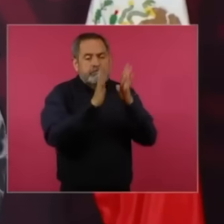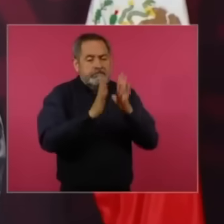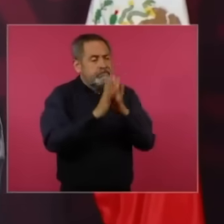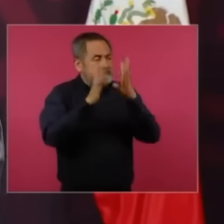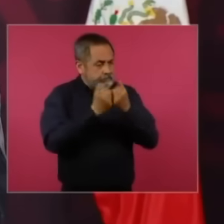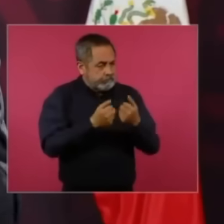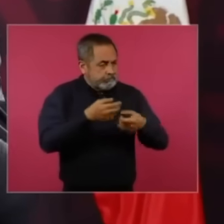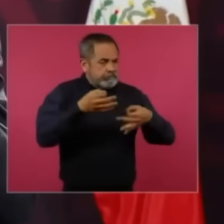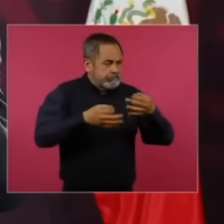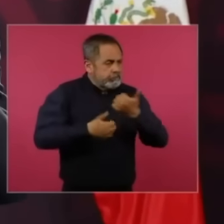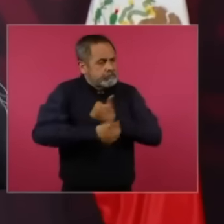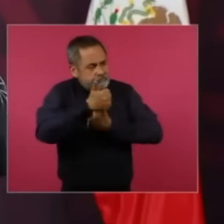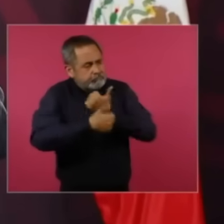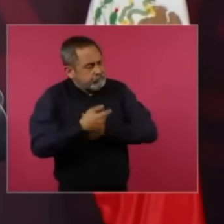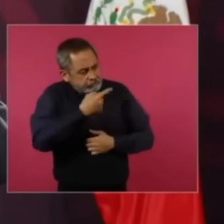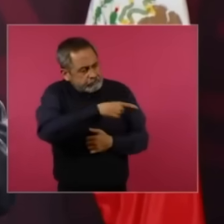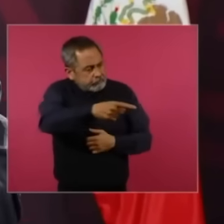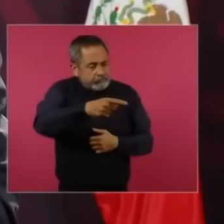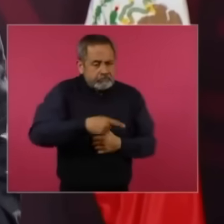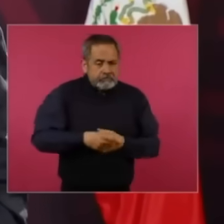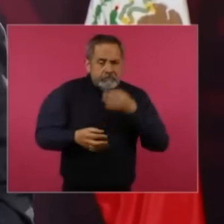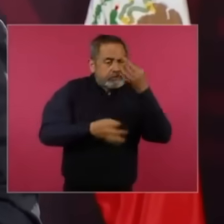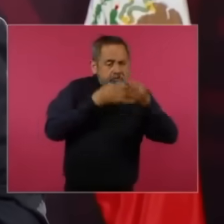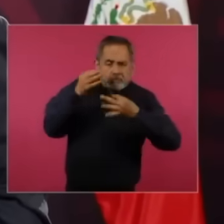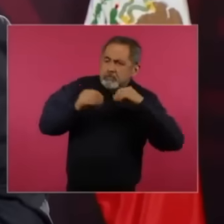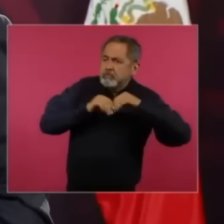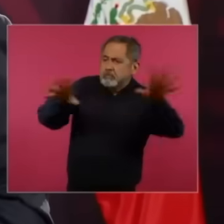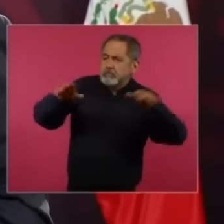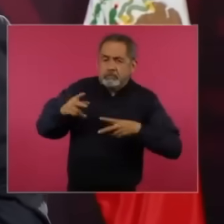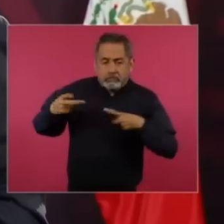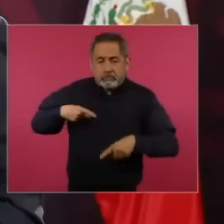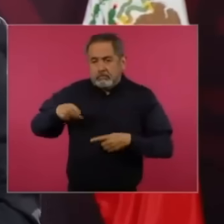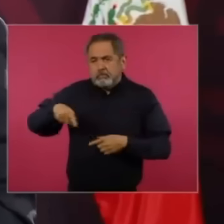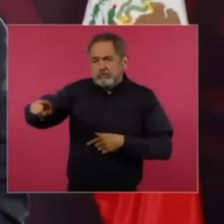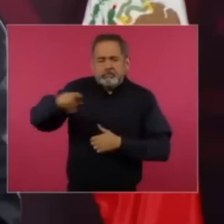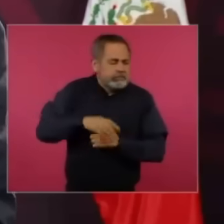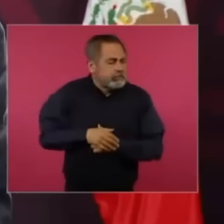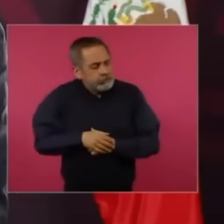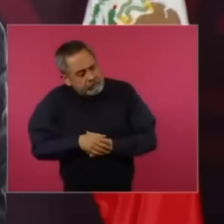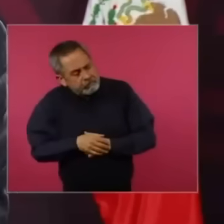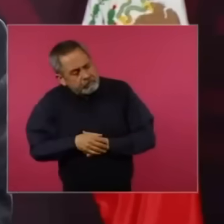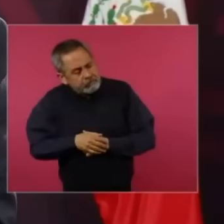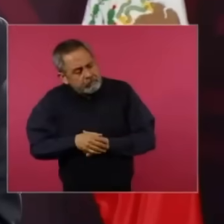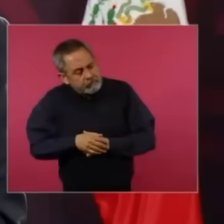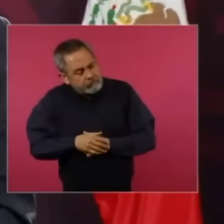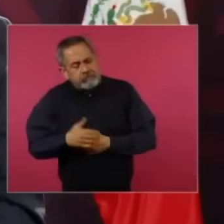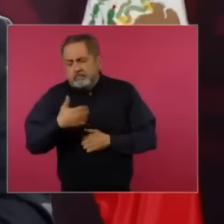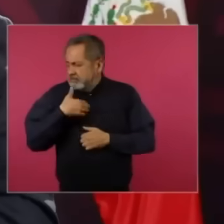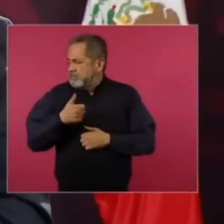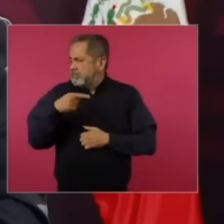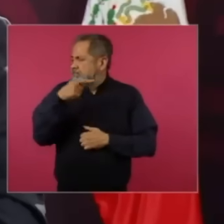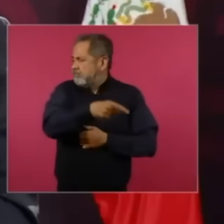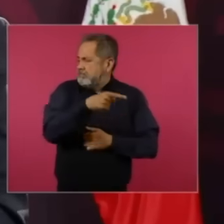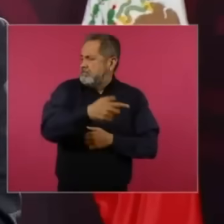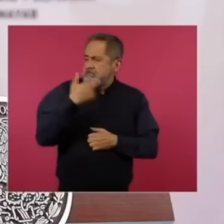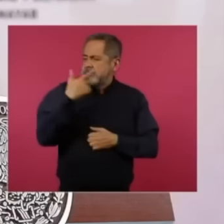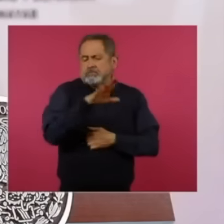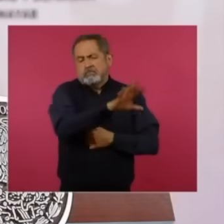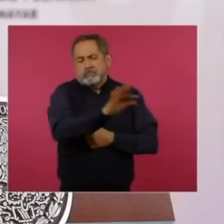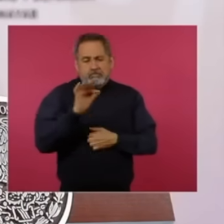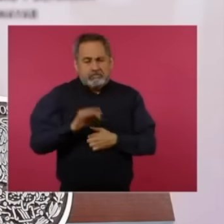participen que la gente se entere yo no pod límites